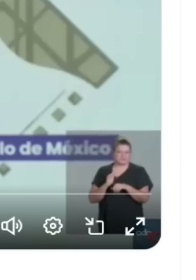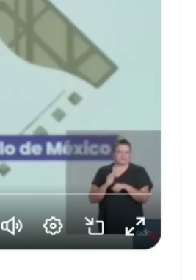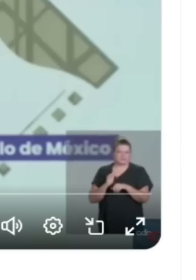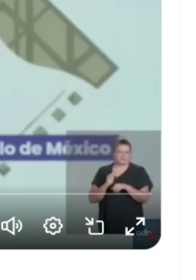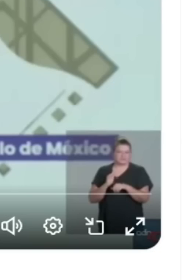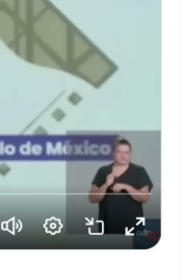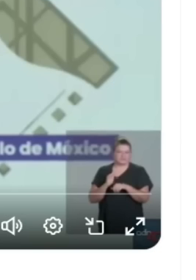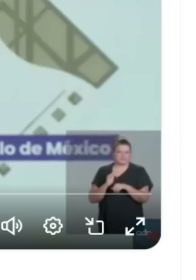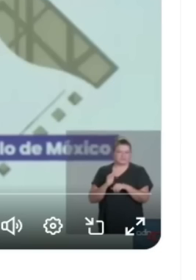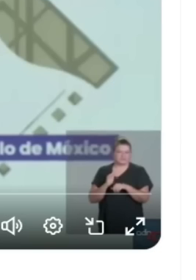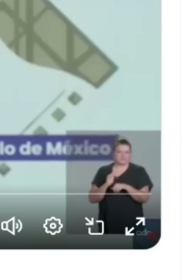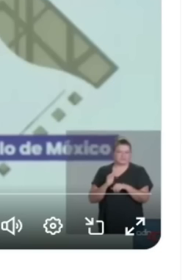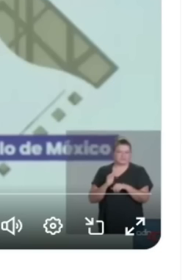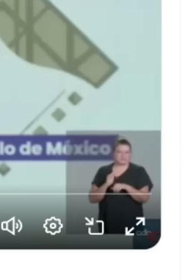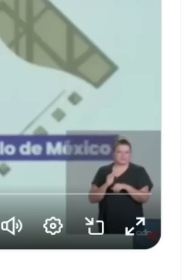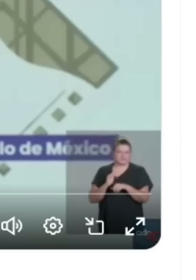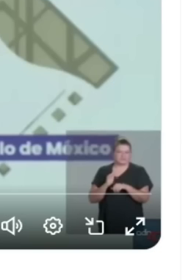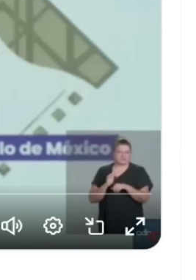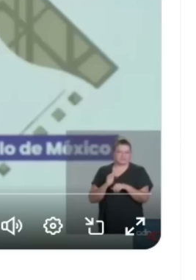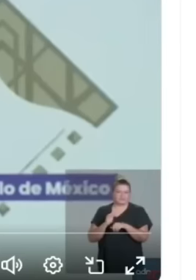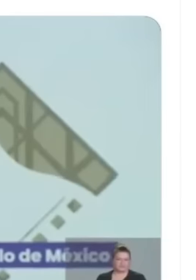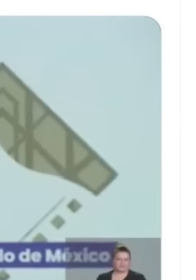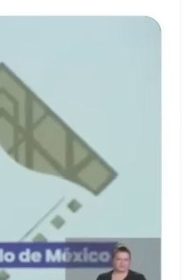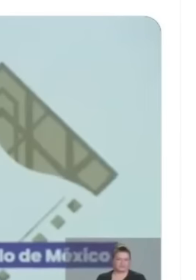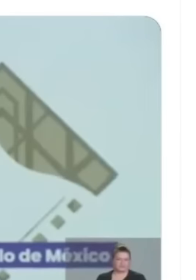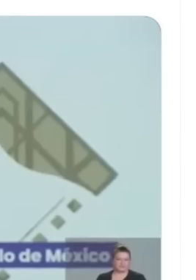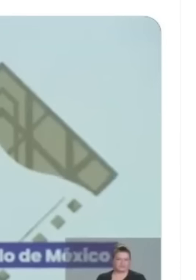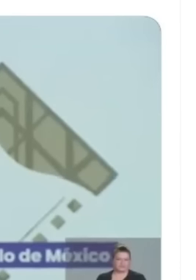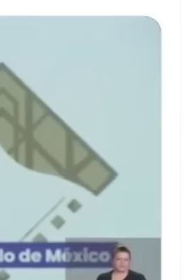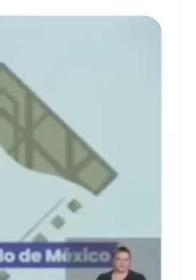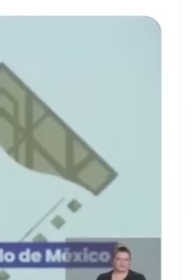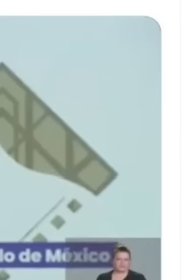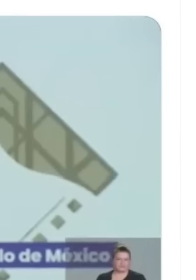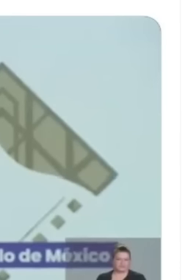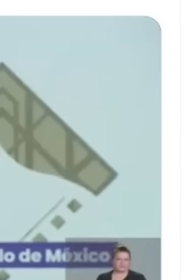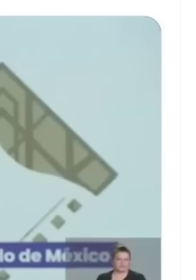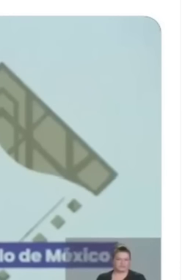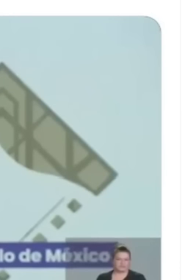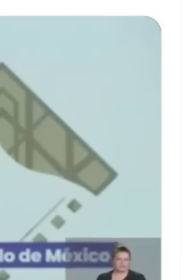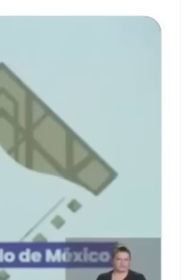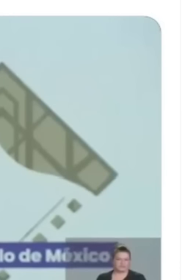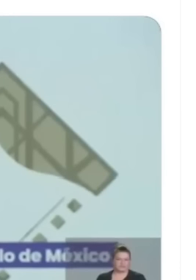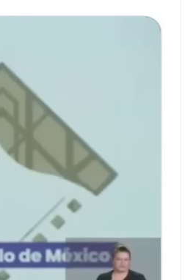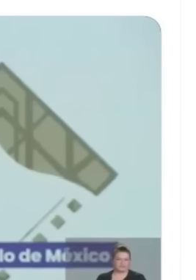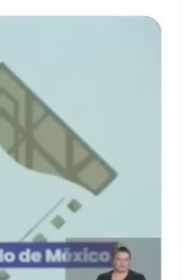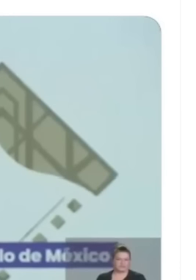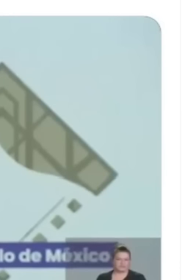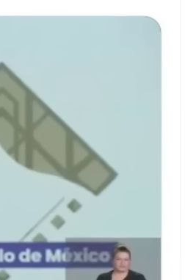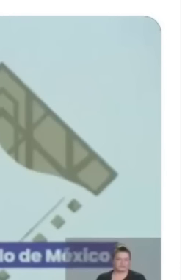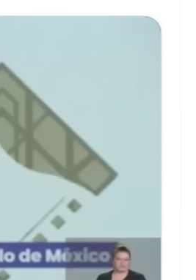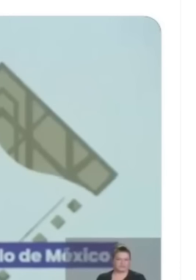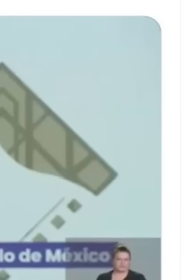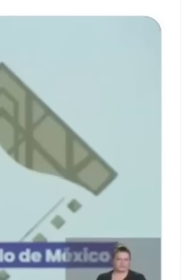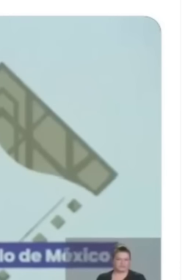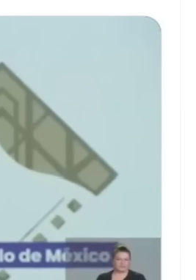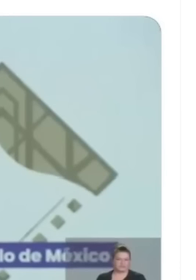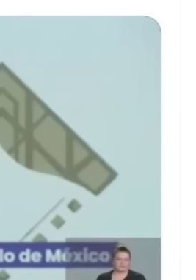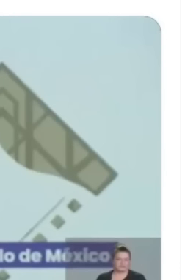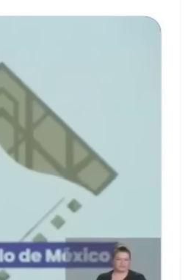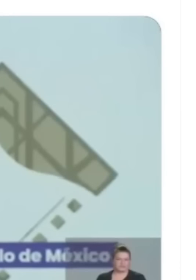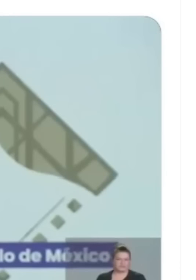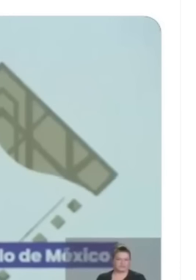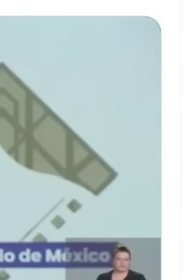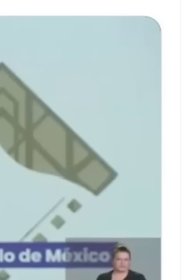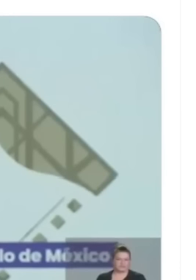reciben terapias, mis queridos amigos. Y bueno, mis queridos adultos mayores, ¿ustedes qué opinan con toda esta información? Esta información es